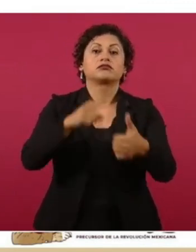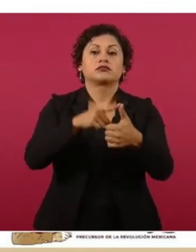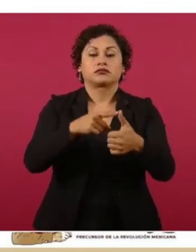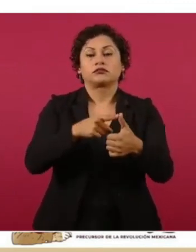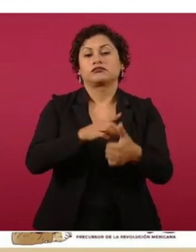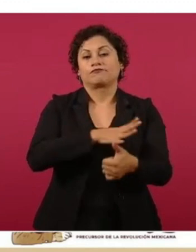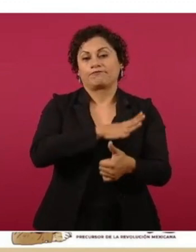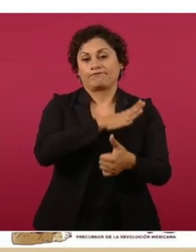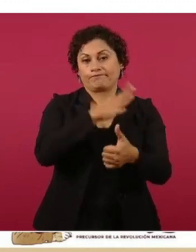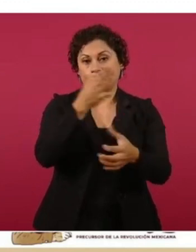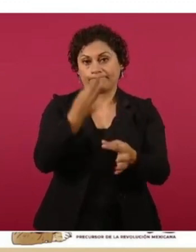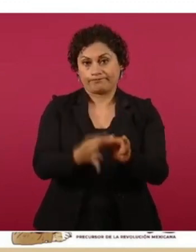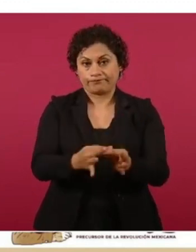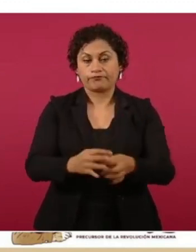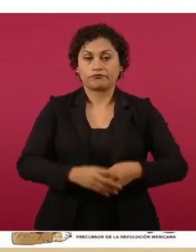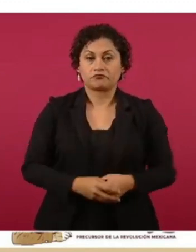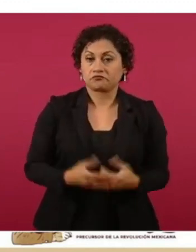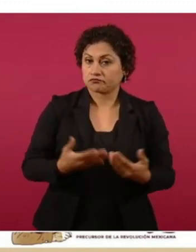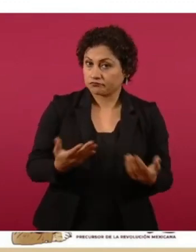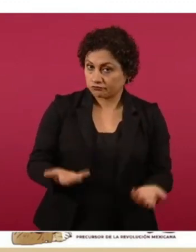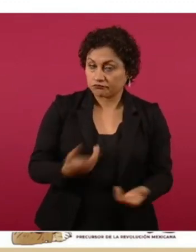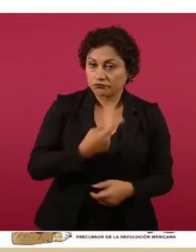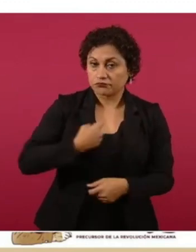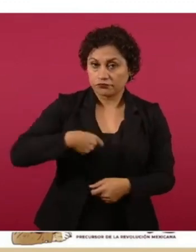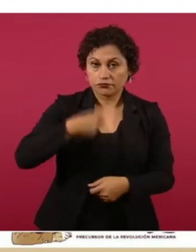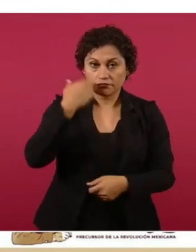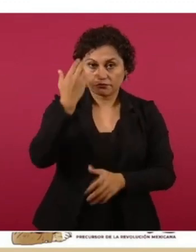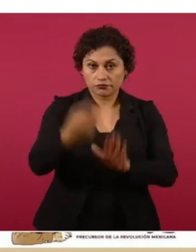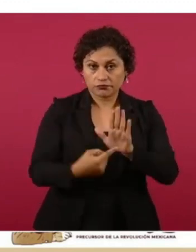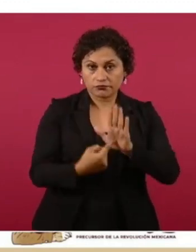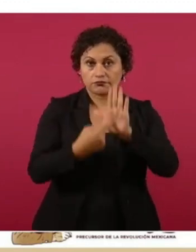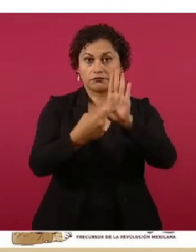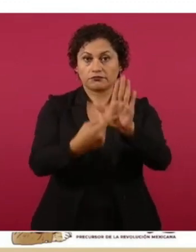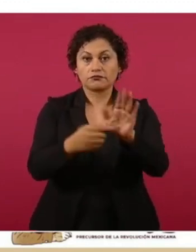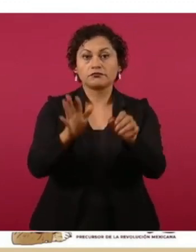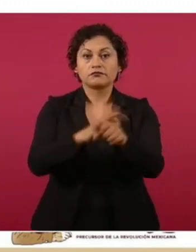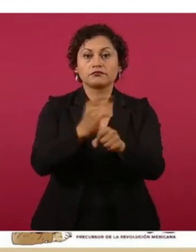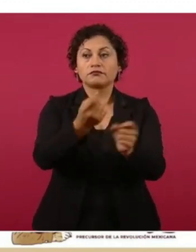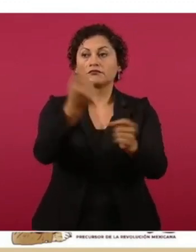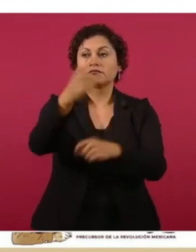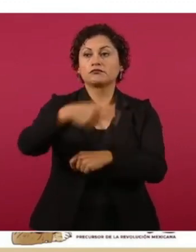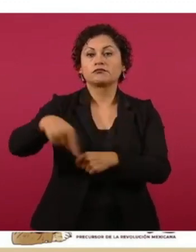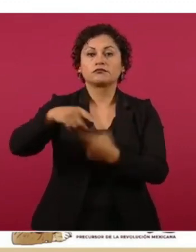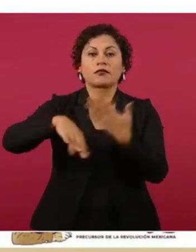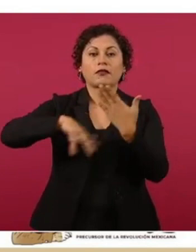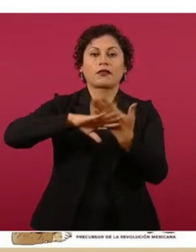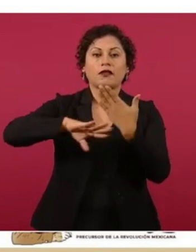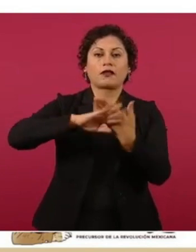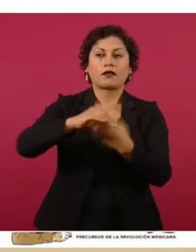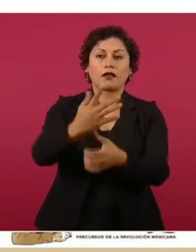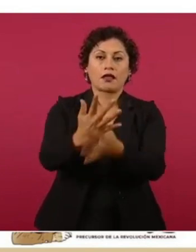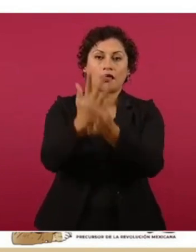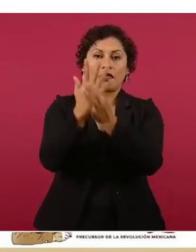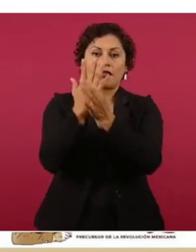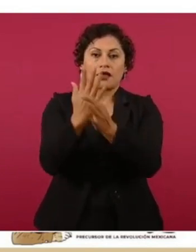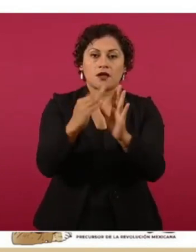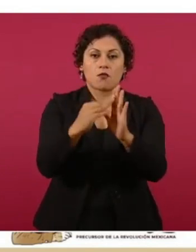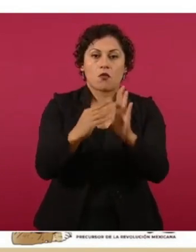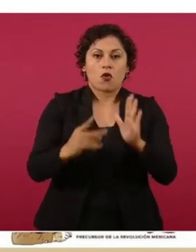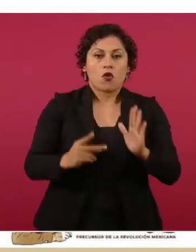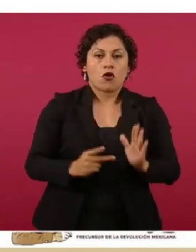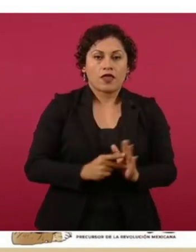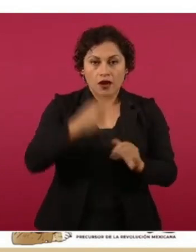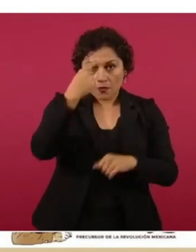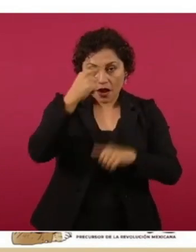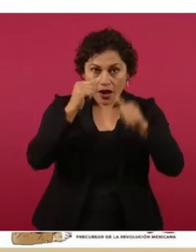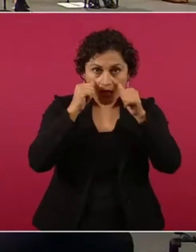la atención. Lo queríamos informar porque se ha hablado de parte de los conservadores de que no hay un modelo de atención. Este es un modelo de atención que se trabajó